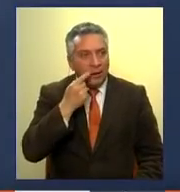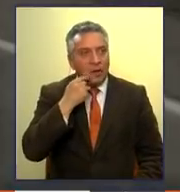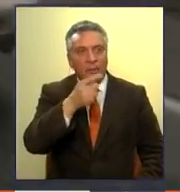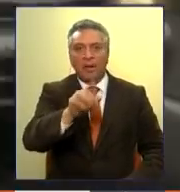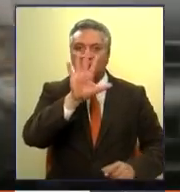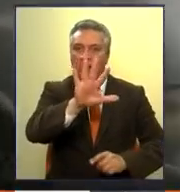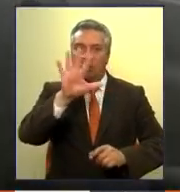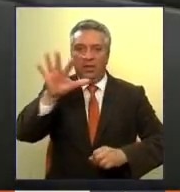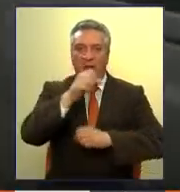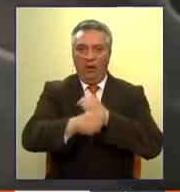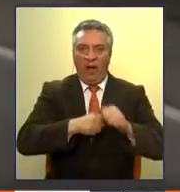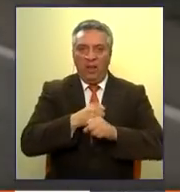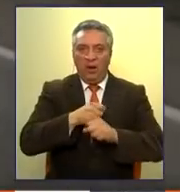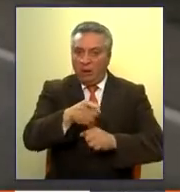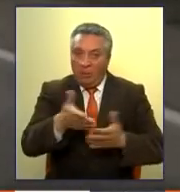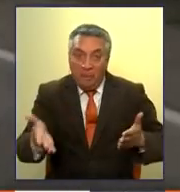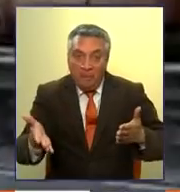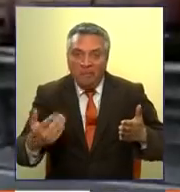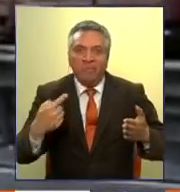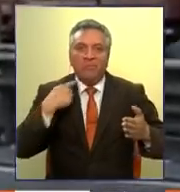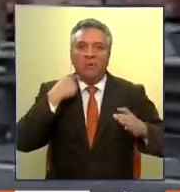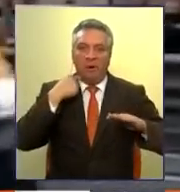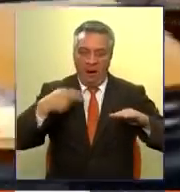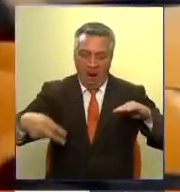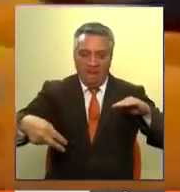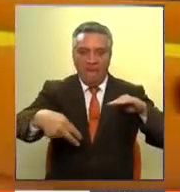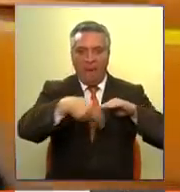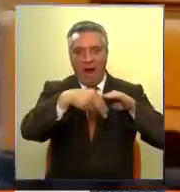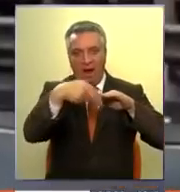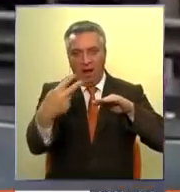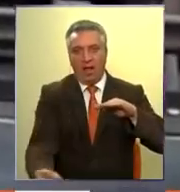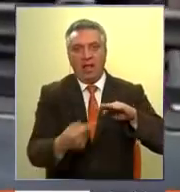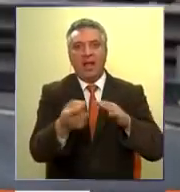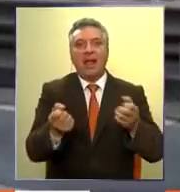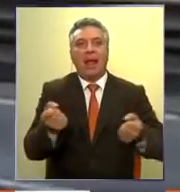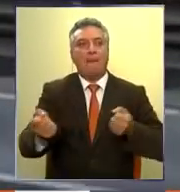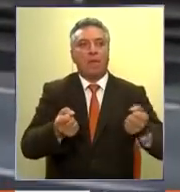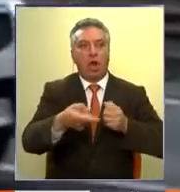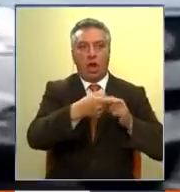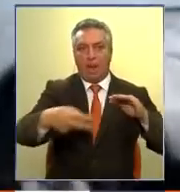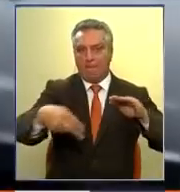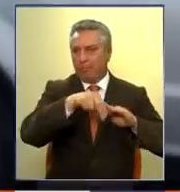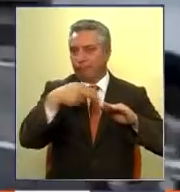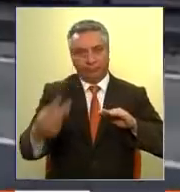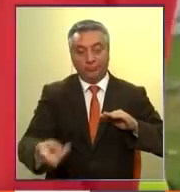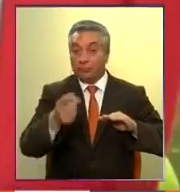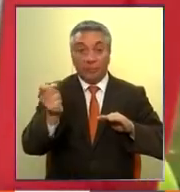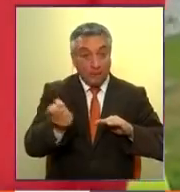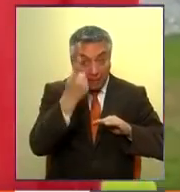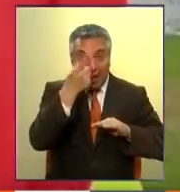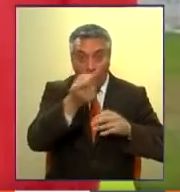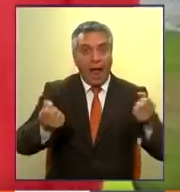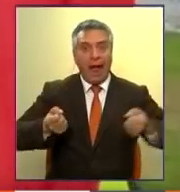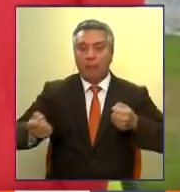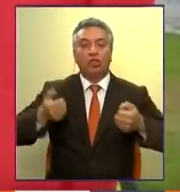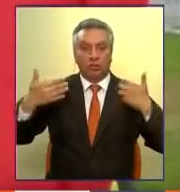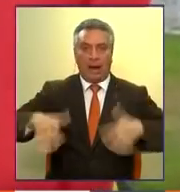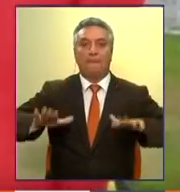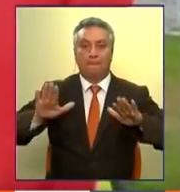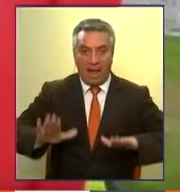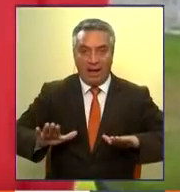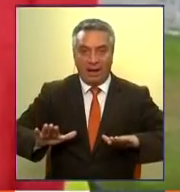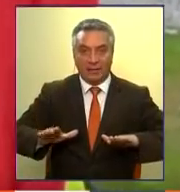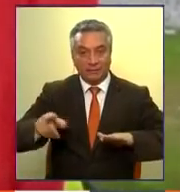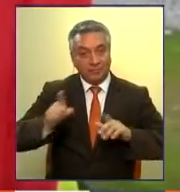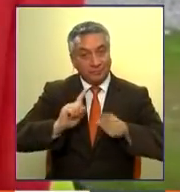aún se investigan falleció tras ser atropellado por este camión primero se detuvo y cuando el dirigente le pidió